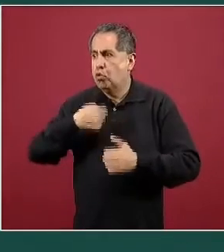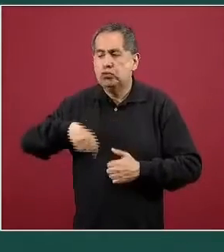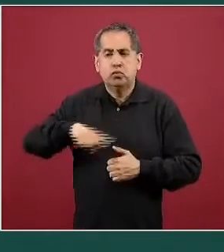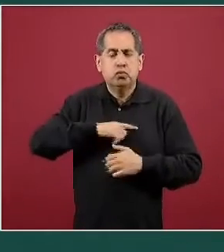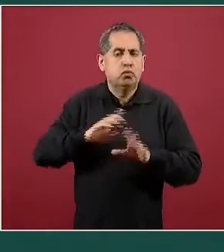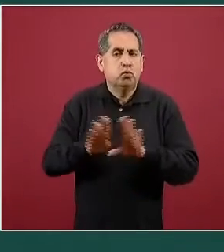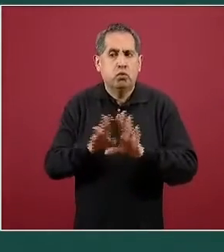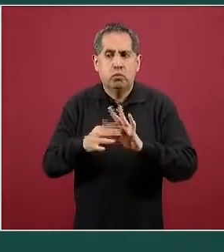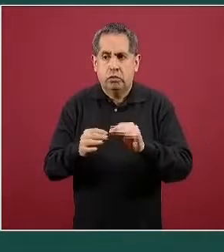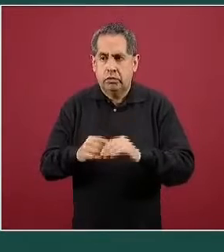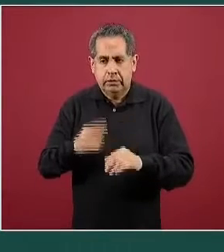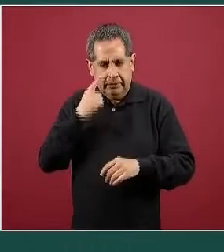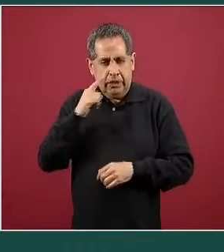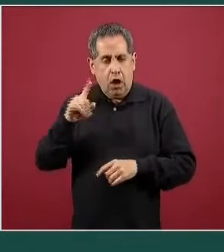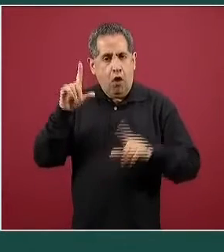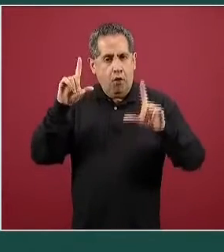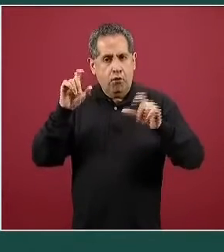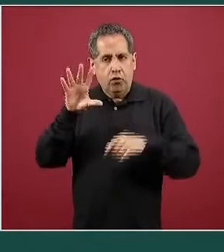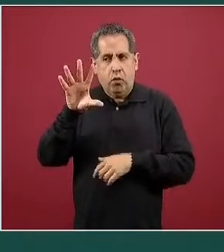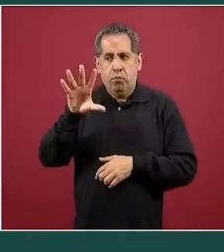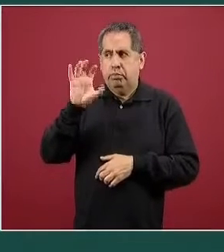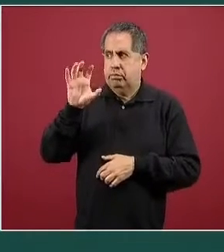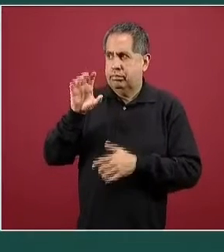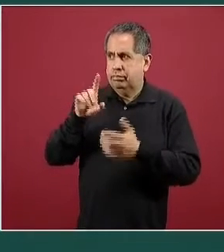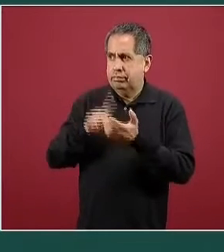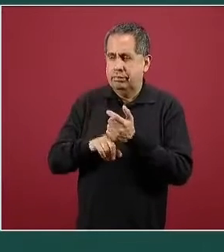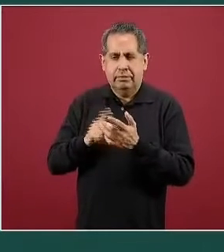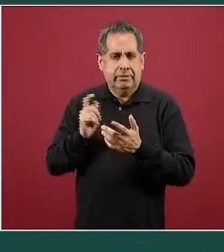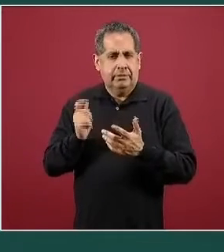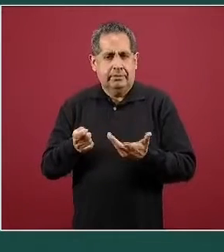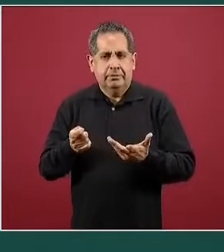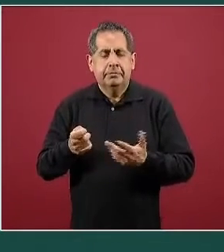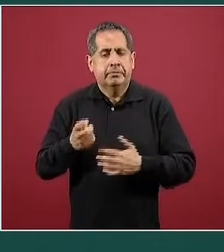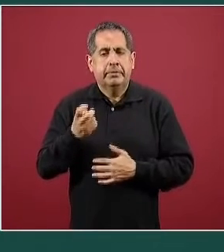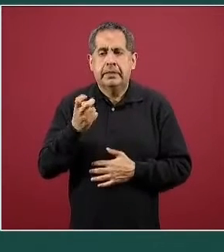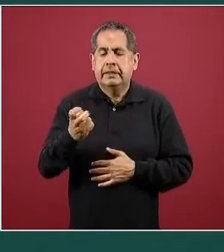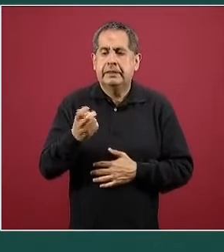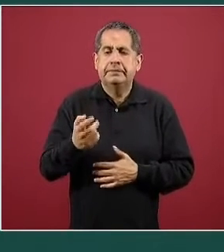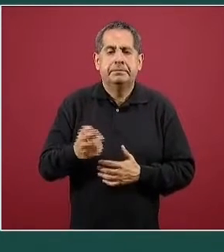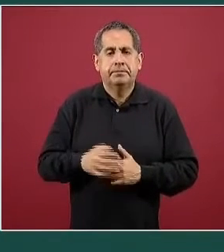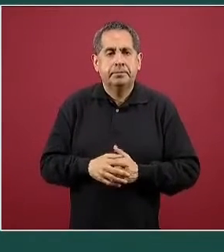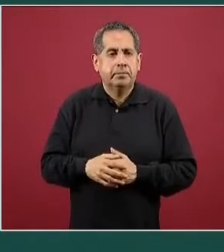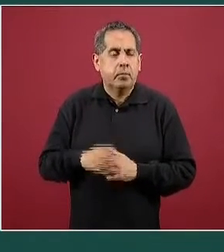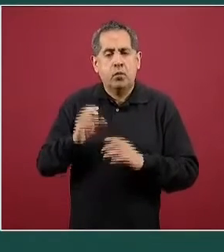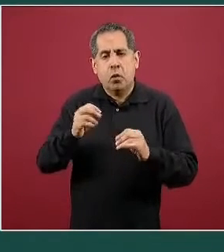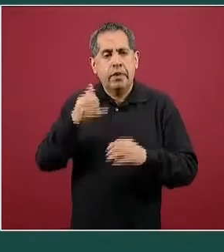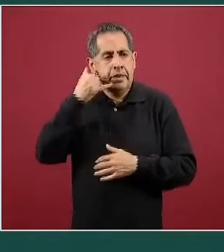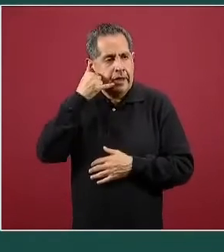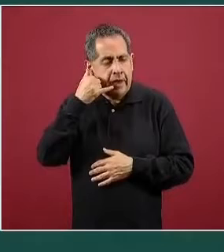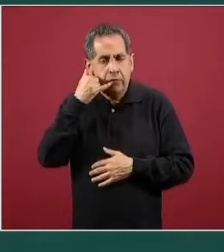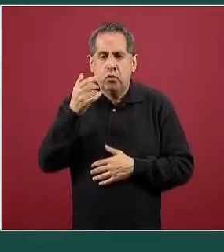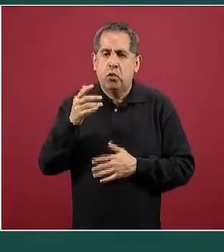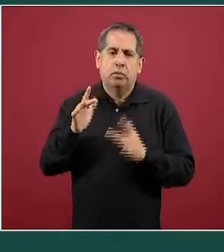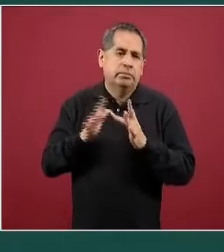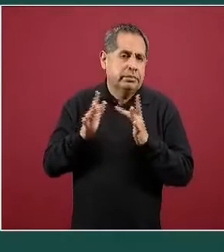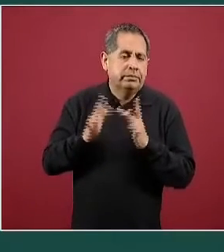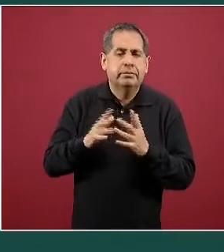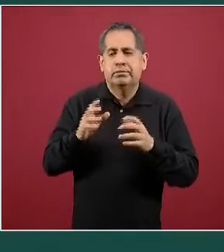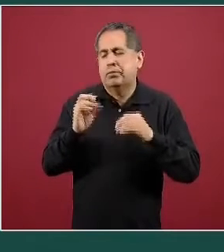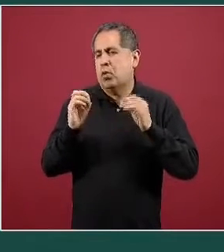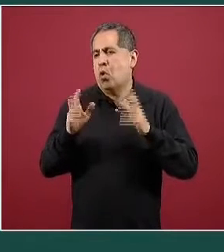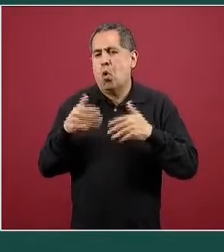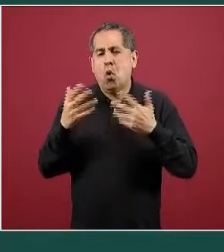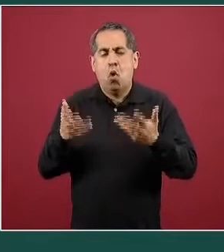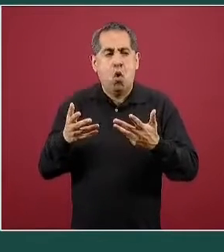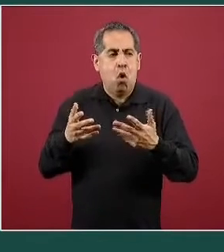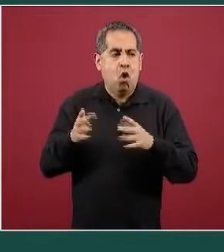con nosotros. Tómenle una fotografía ahí a su televisión y por teléfono, redes